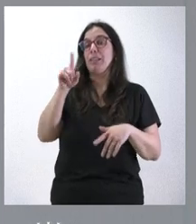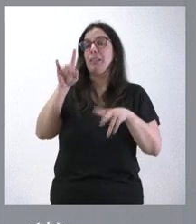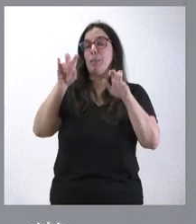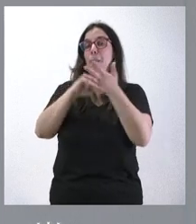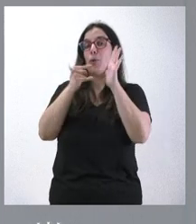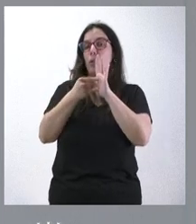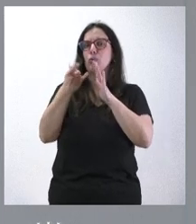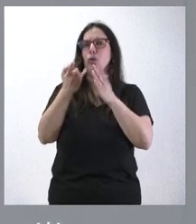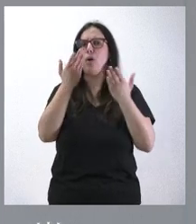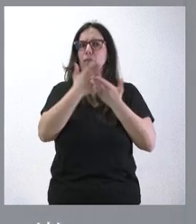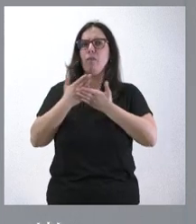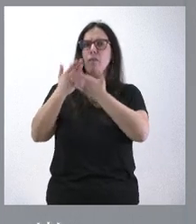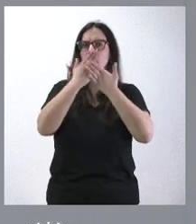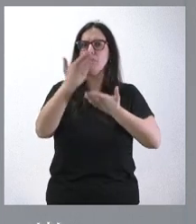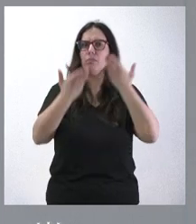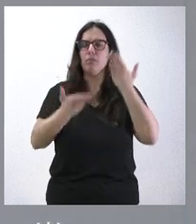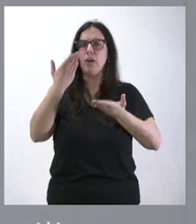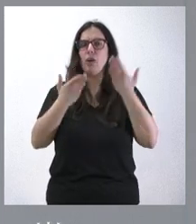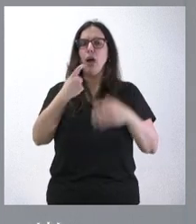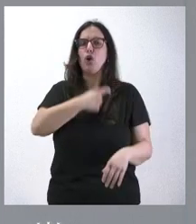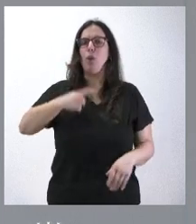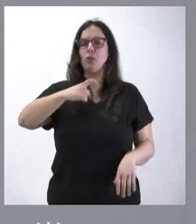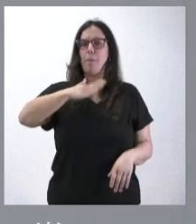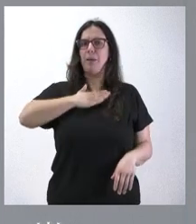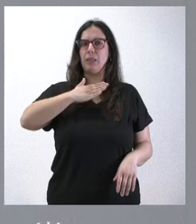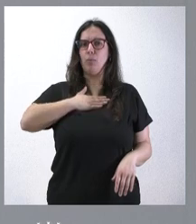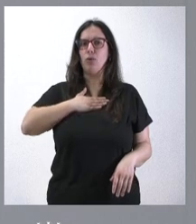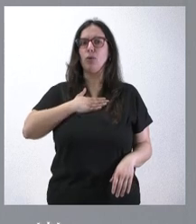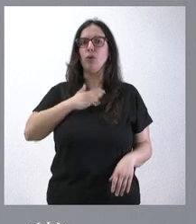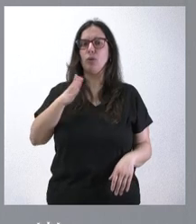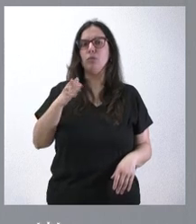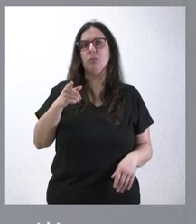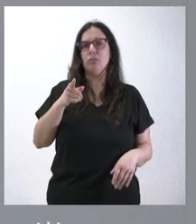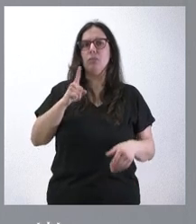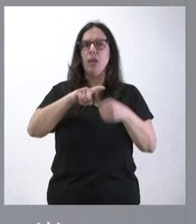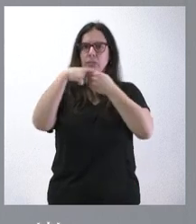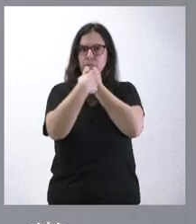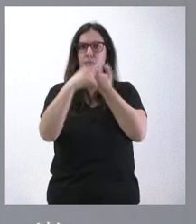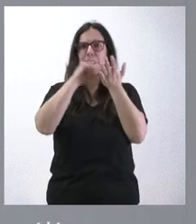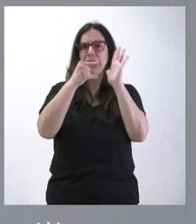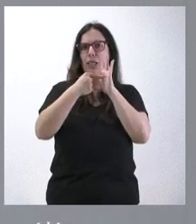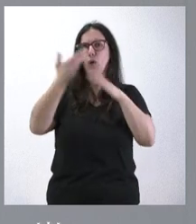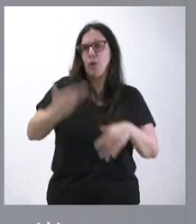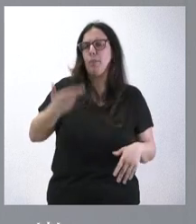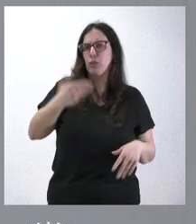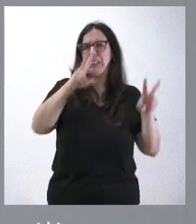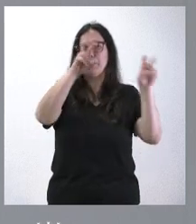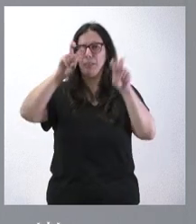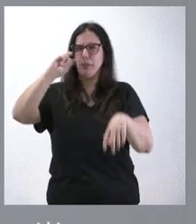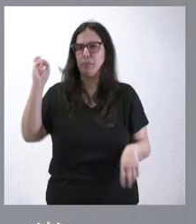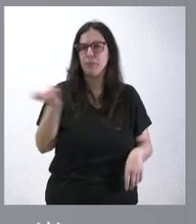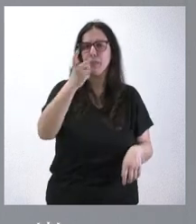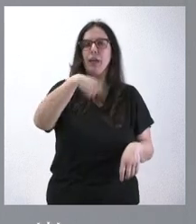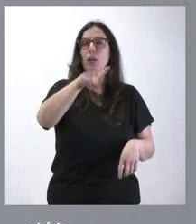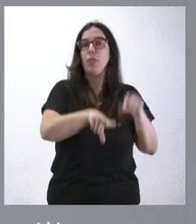fue valorado por la comisión de patrimonio que tiene la presencia de importantes técnicos en varias materias la decisión de la comisión de patrimonio del